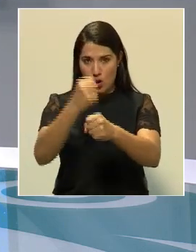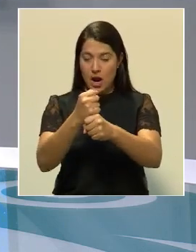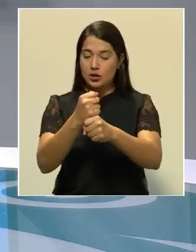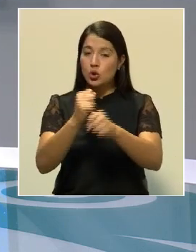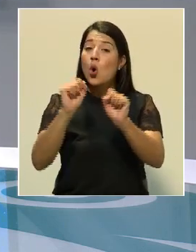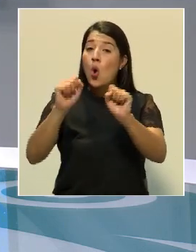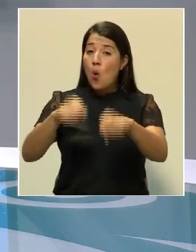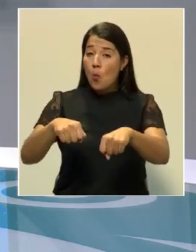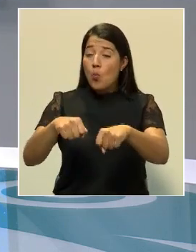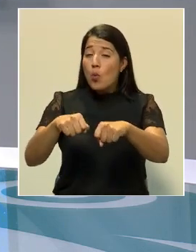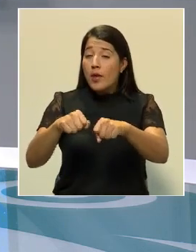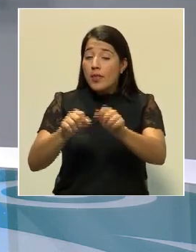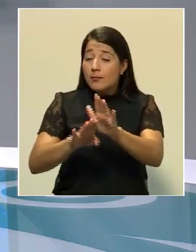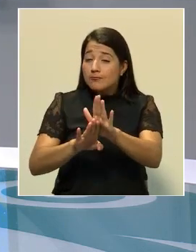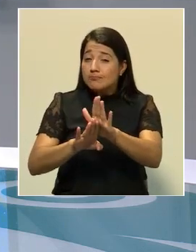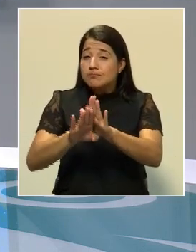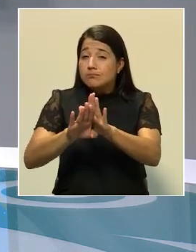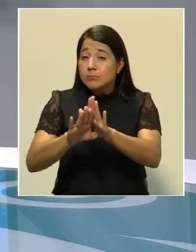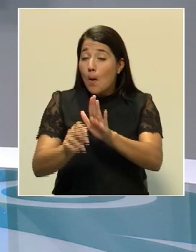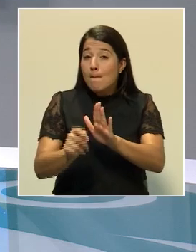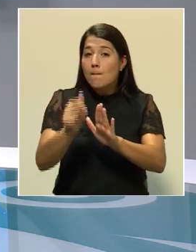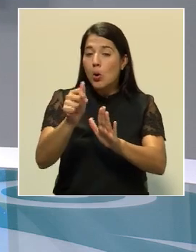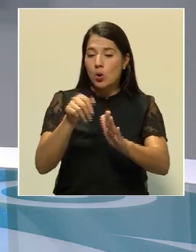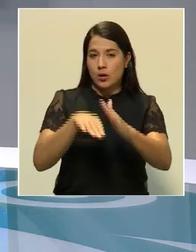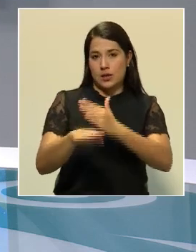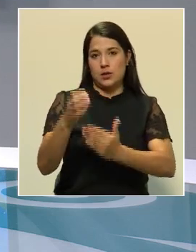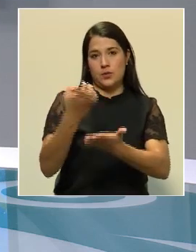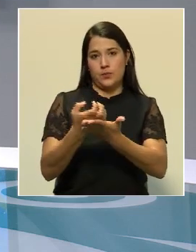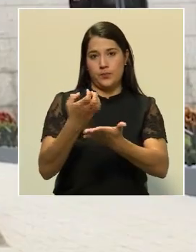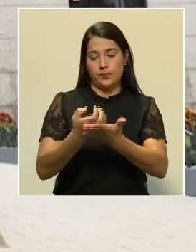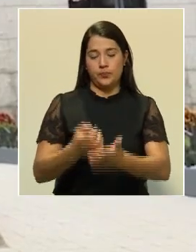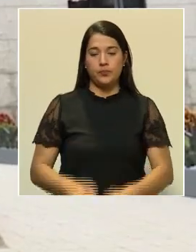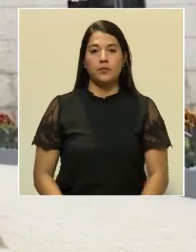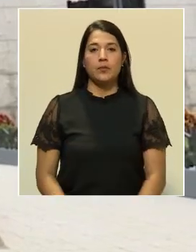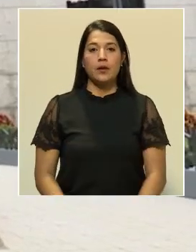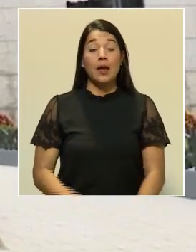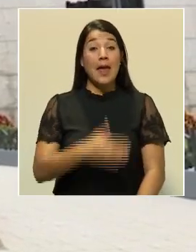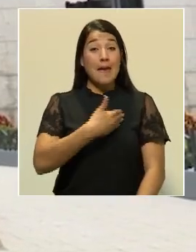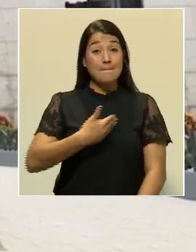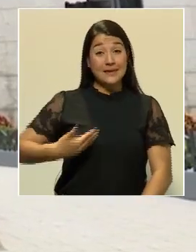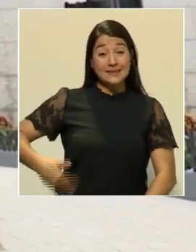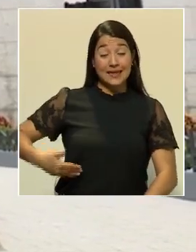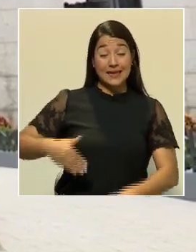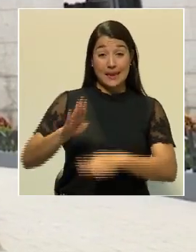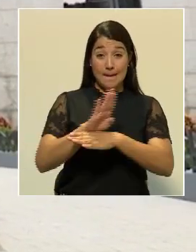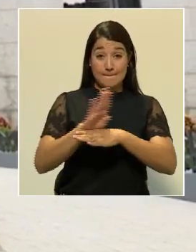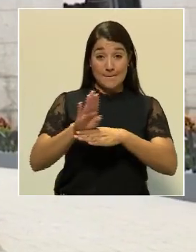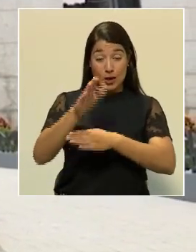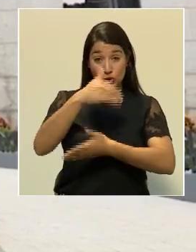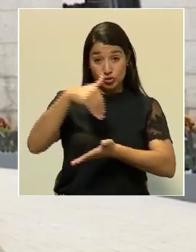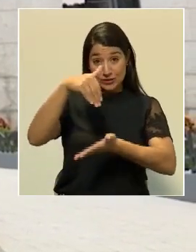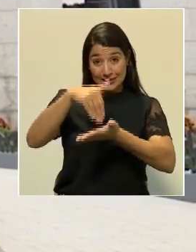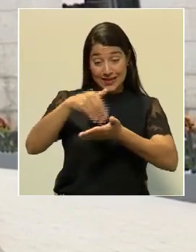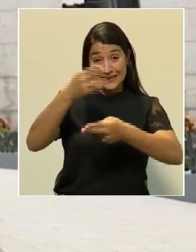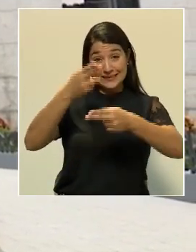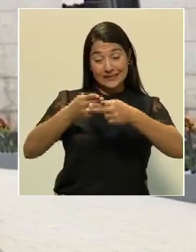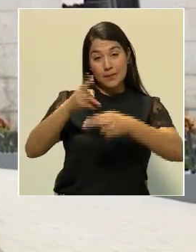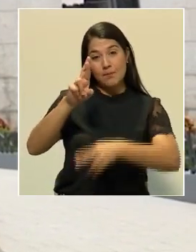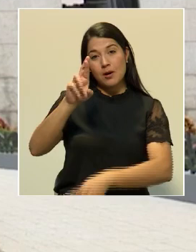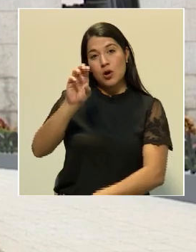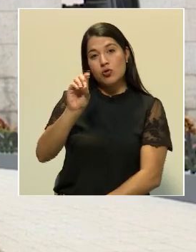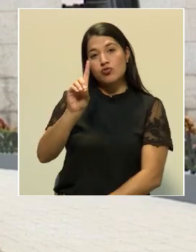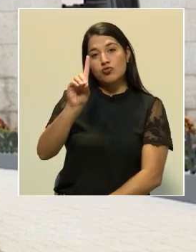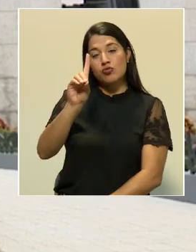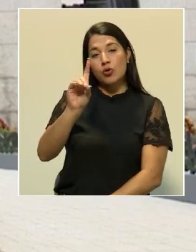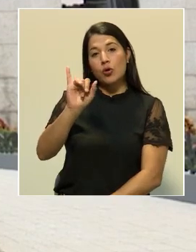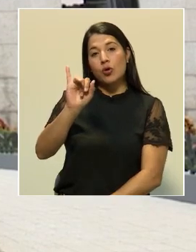un crecimiento gradual de la economía. El presidente del Banco Central, Rodrigo Cubero, manifestó que debido al